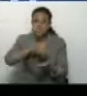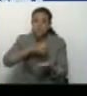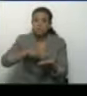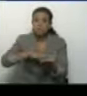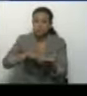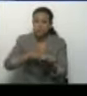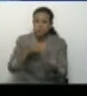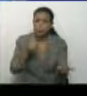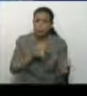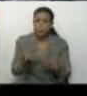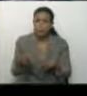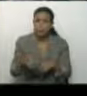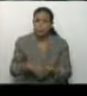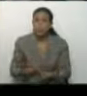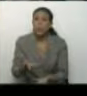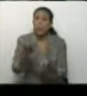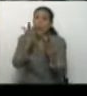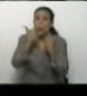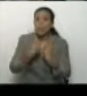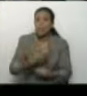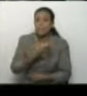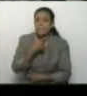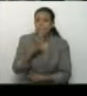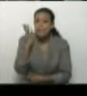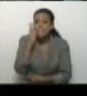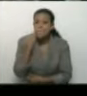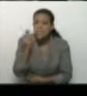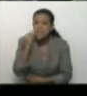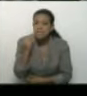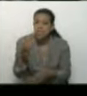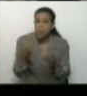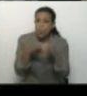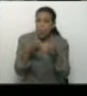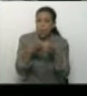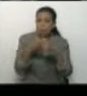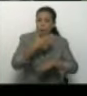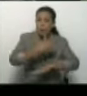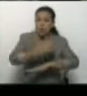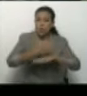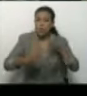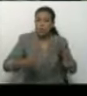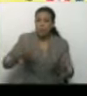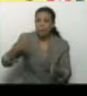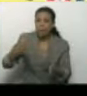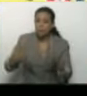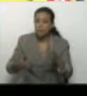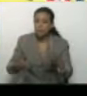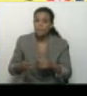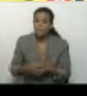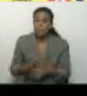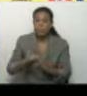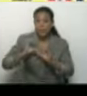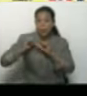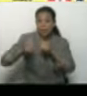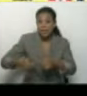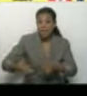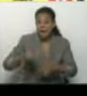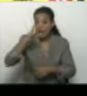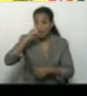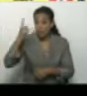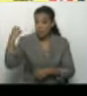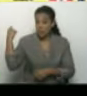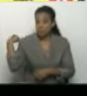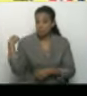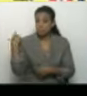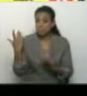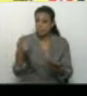bueno. Cuéntame tu experiencia con tu equipo de robótica. Bueno, yo empecé desde el año pasado,